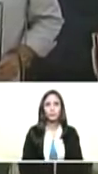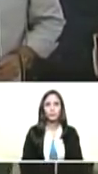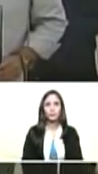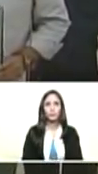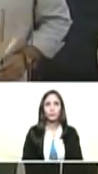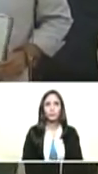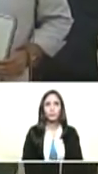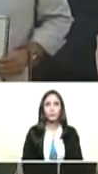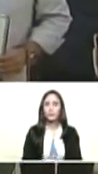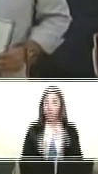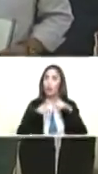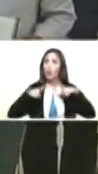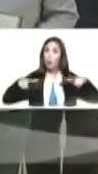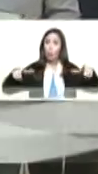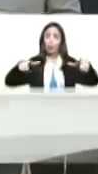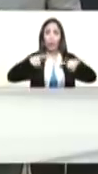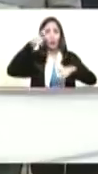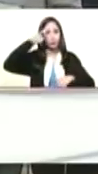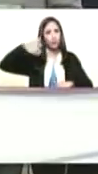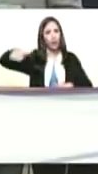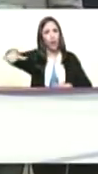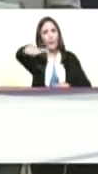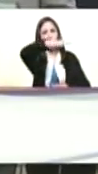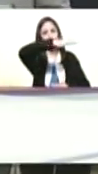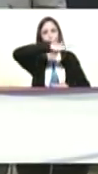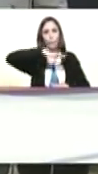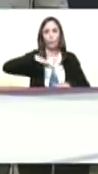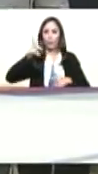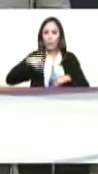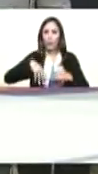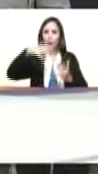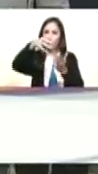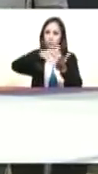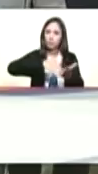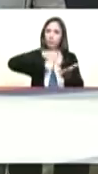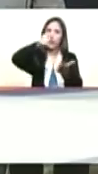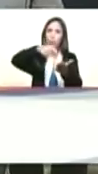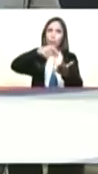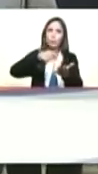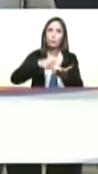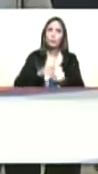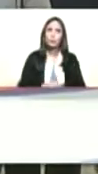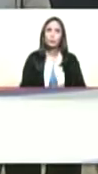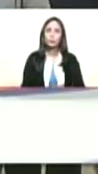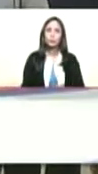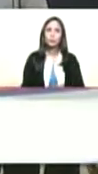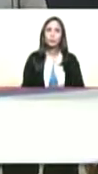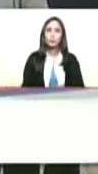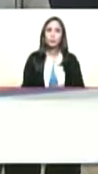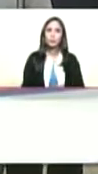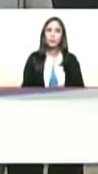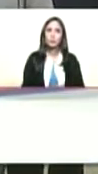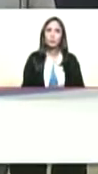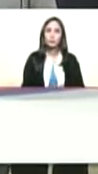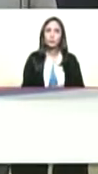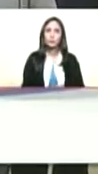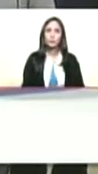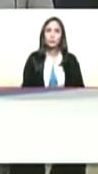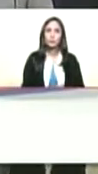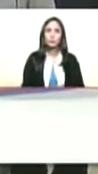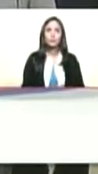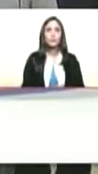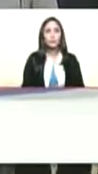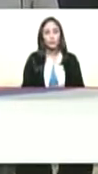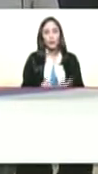del campo extendido también. El plan Vamos al Campo a Producir, el plan Vuelta al Campo, son dos planes clave